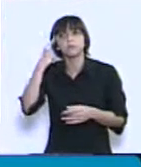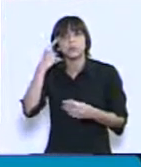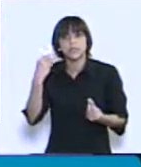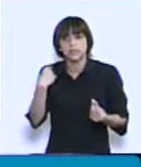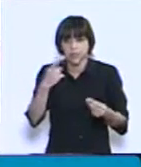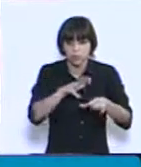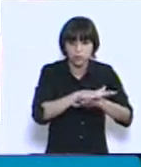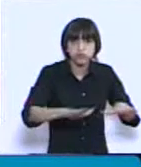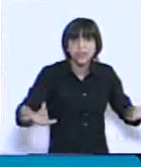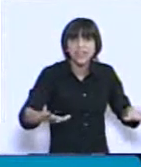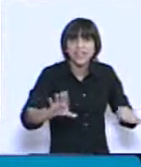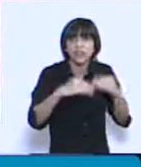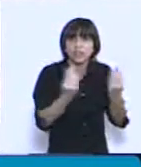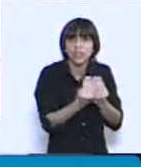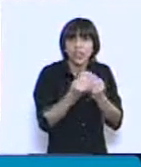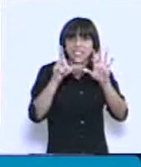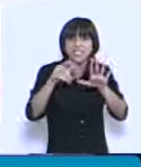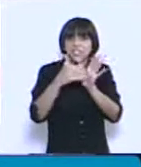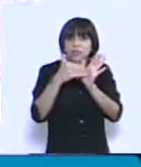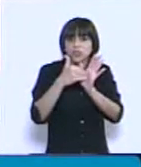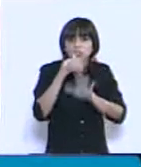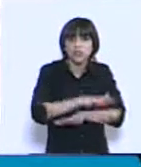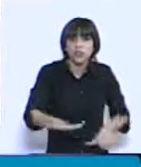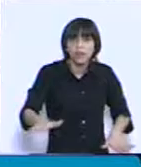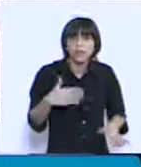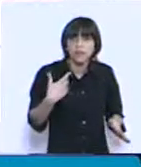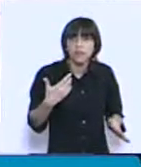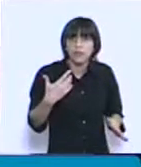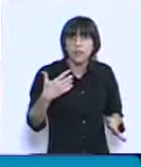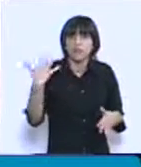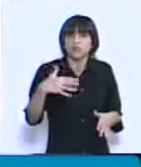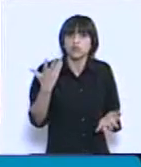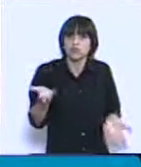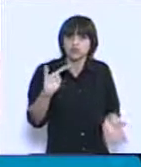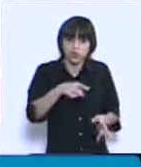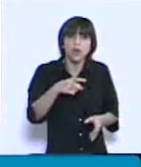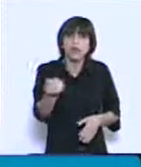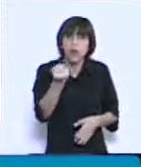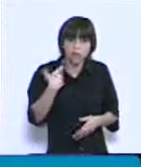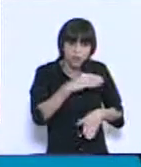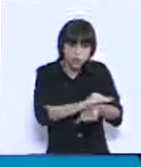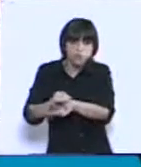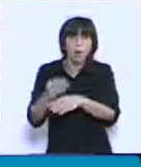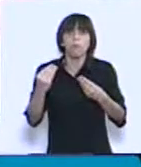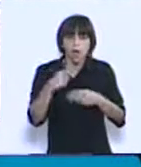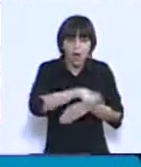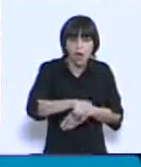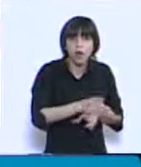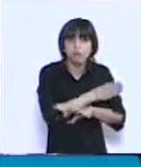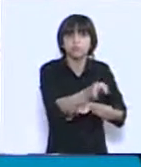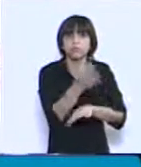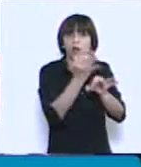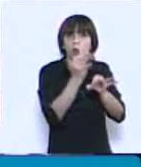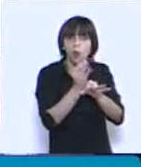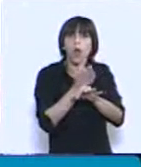de niños. Es una cifra muy importante que ha permitido el aumento de la escolarización y ha permitido